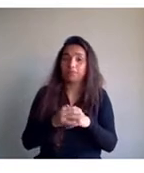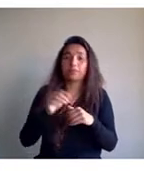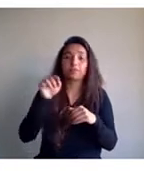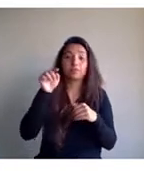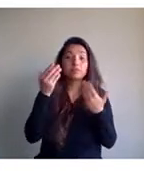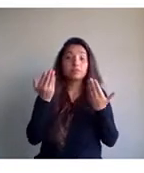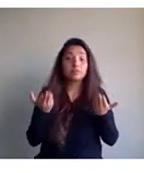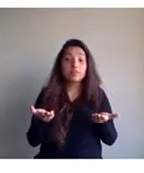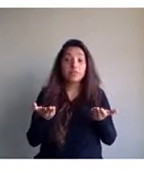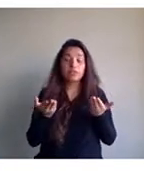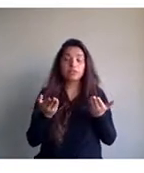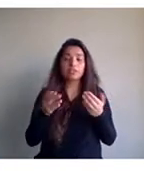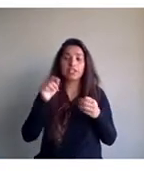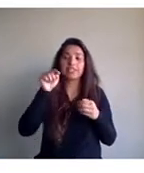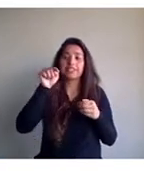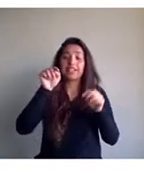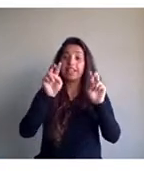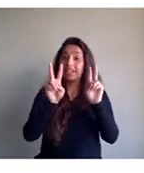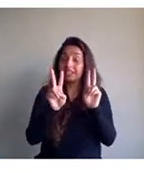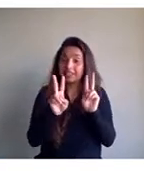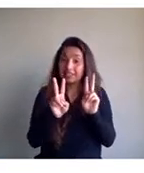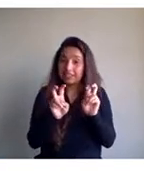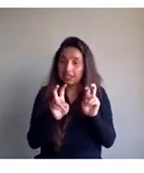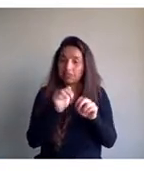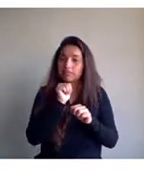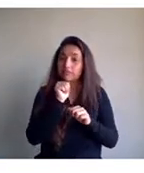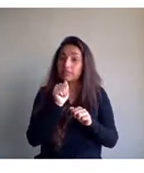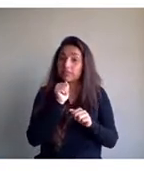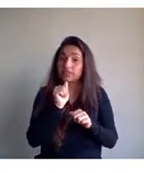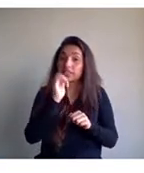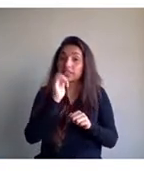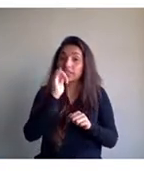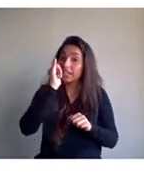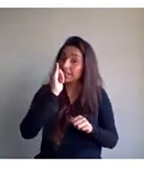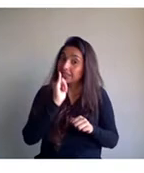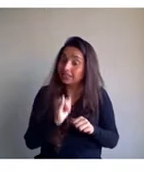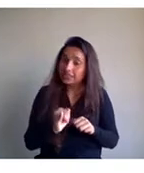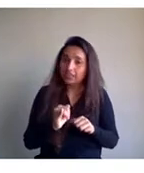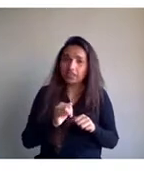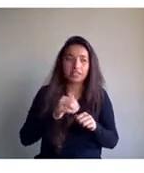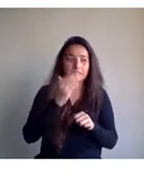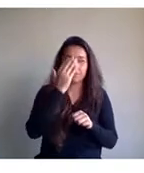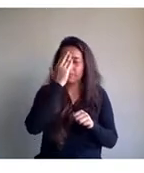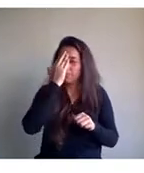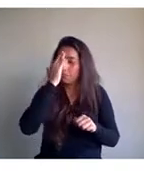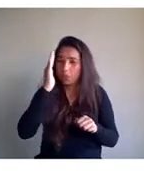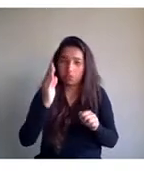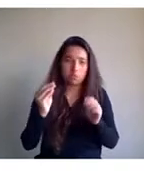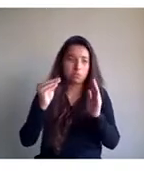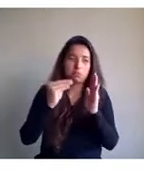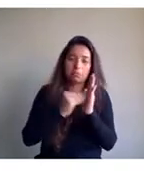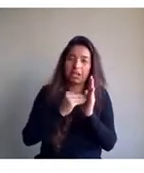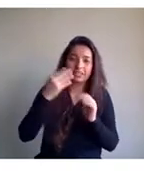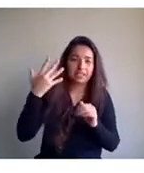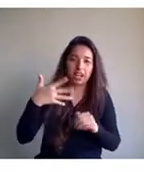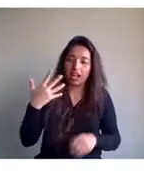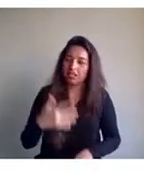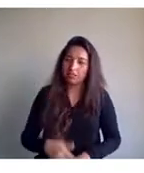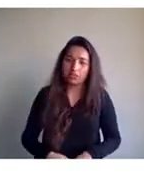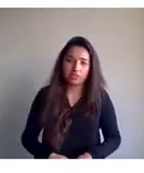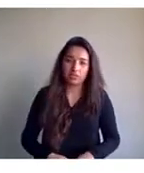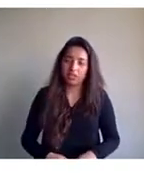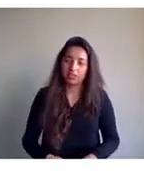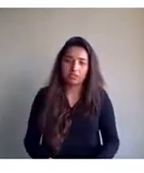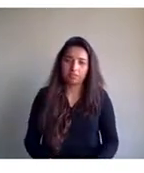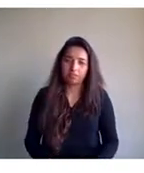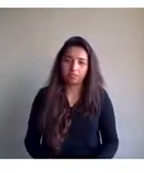momento un acelerador de las condiciones de disco dentro de las acciones que muchas en la